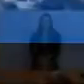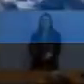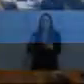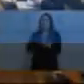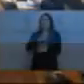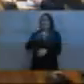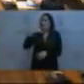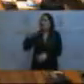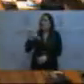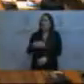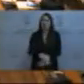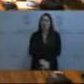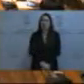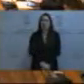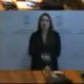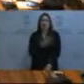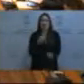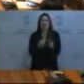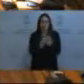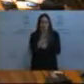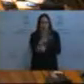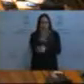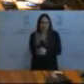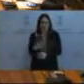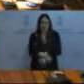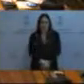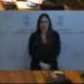Presidente, buenos días.